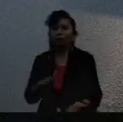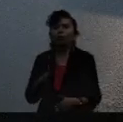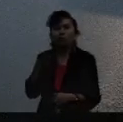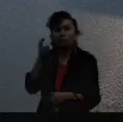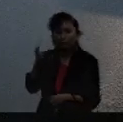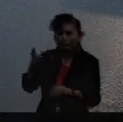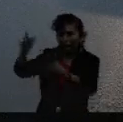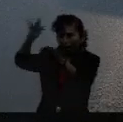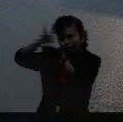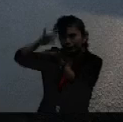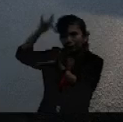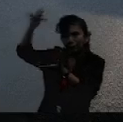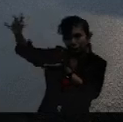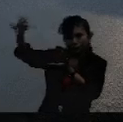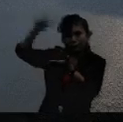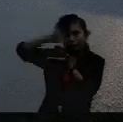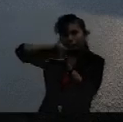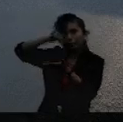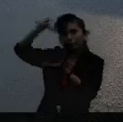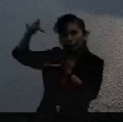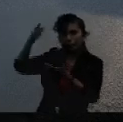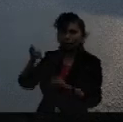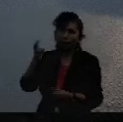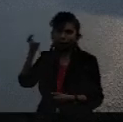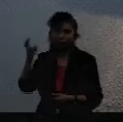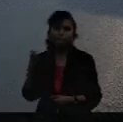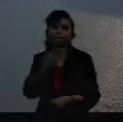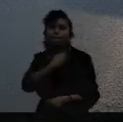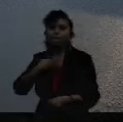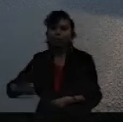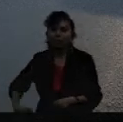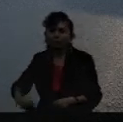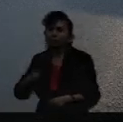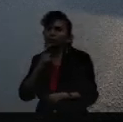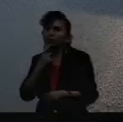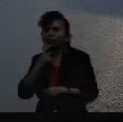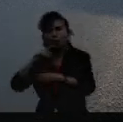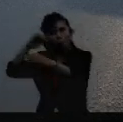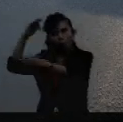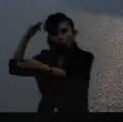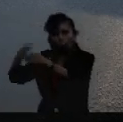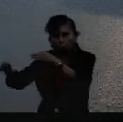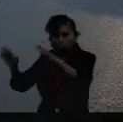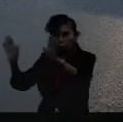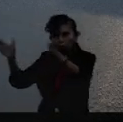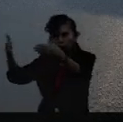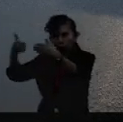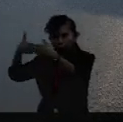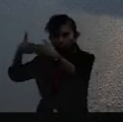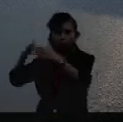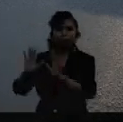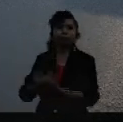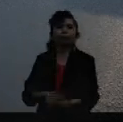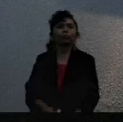más gracias gracias a ese gran presidente que acaba de concluir su